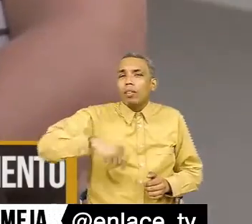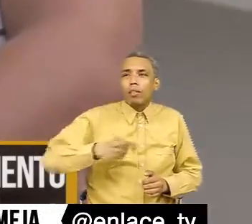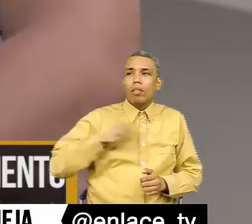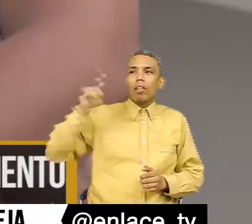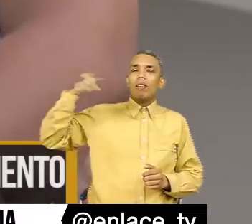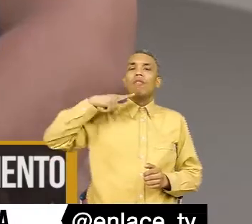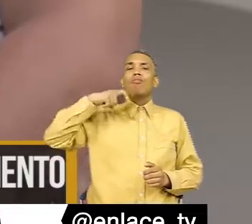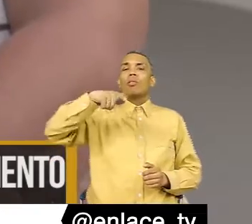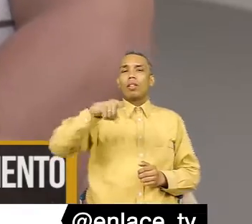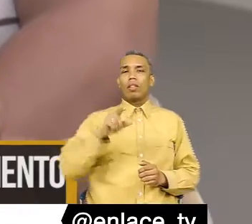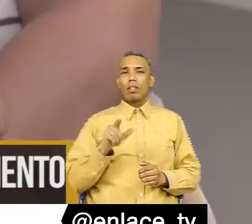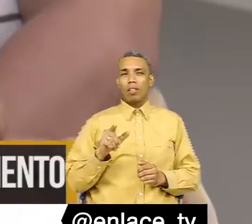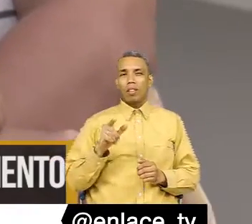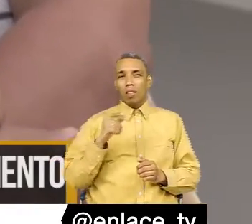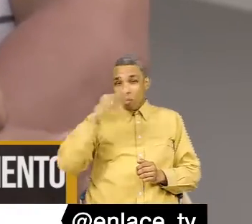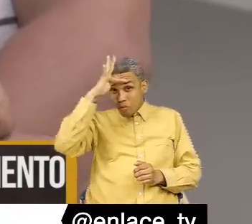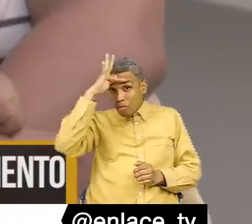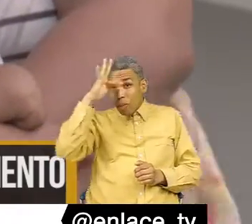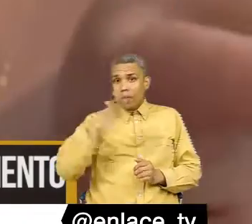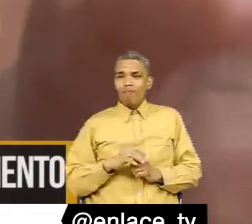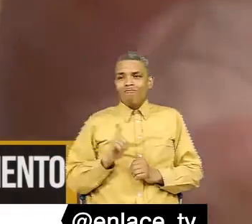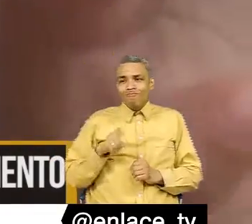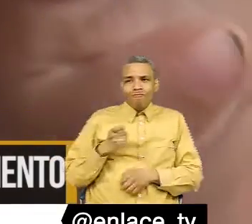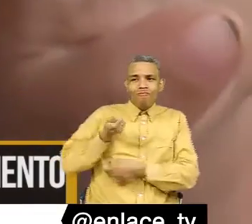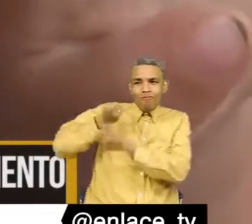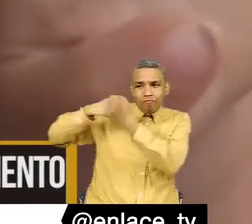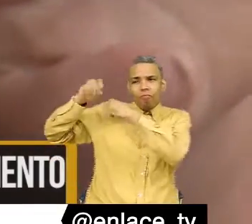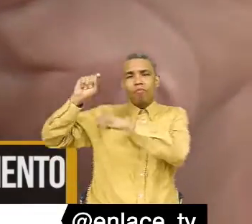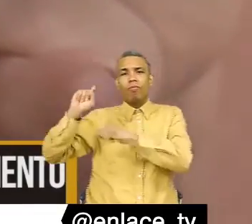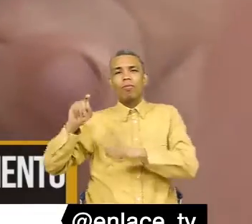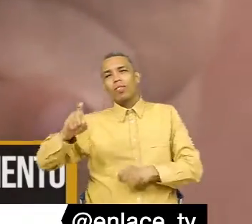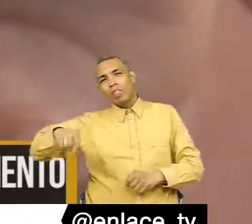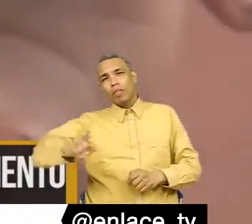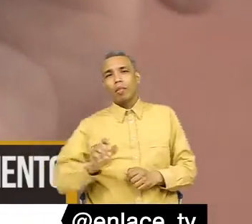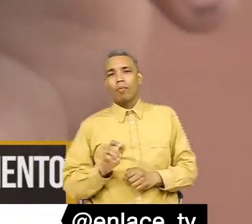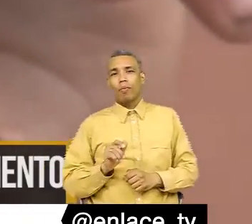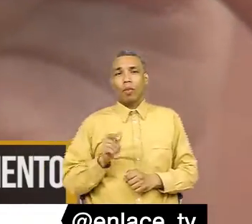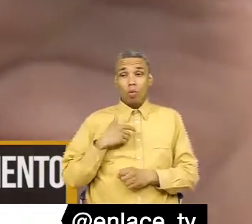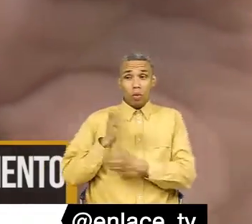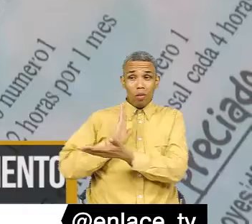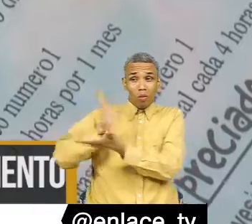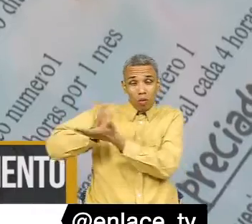universitario. El pulmón izquierdo lo tiene bastante inflamado, ya que es